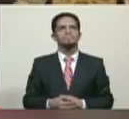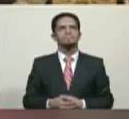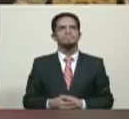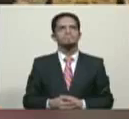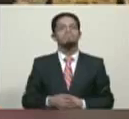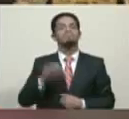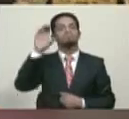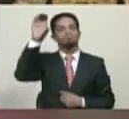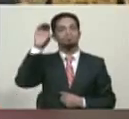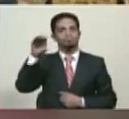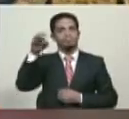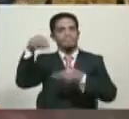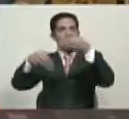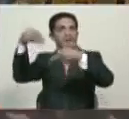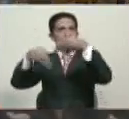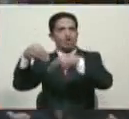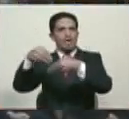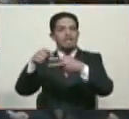La Sala Electoral,